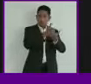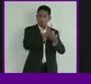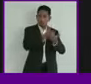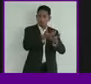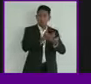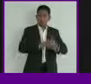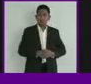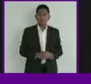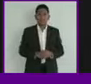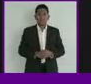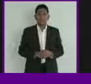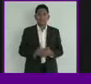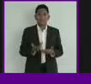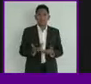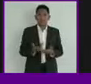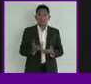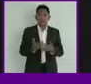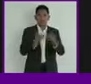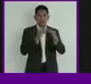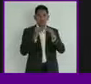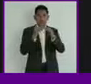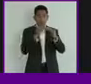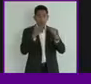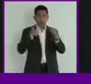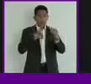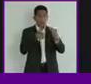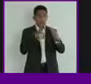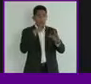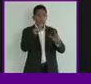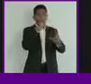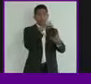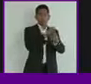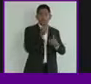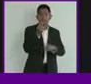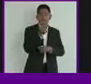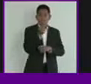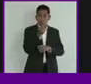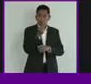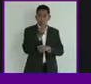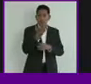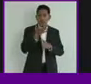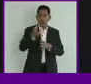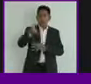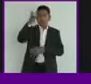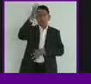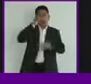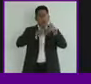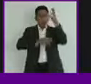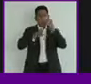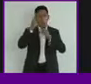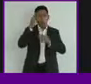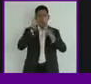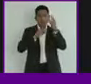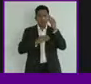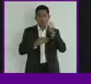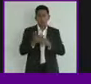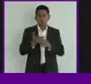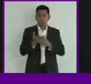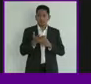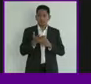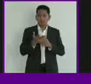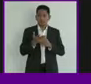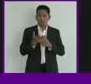implica educación y valores cívicos. Por otra parte, también se mencionó una de las más grandes problemáticas a